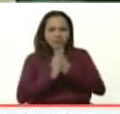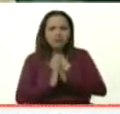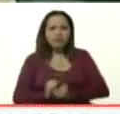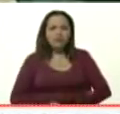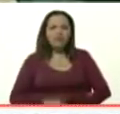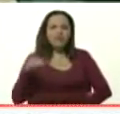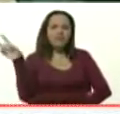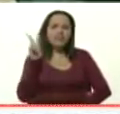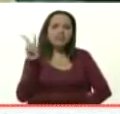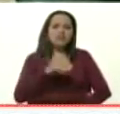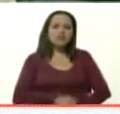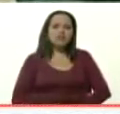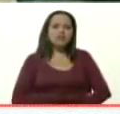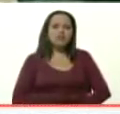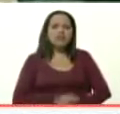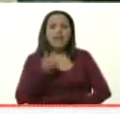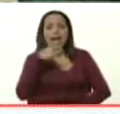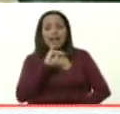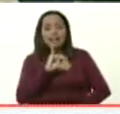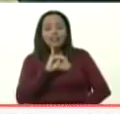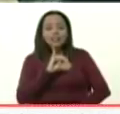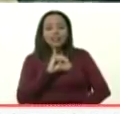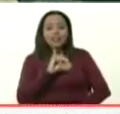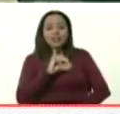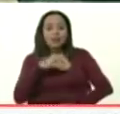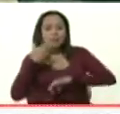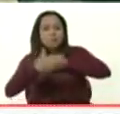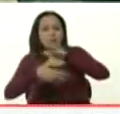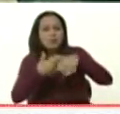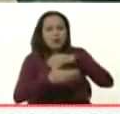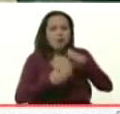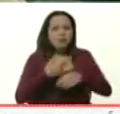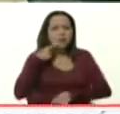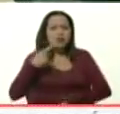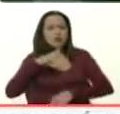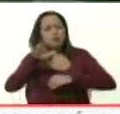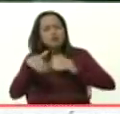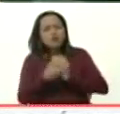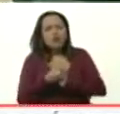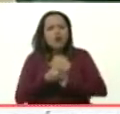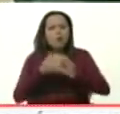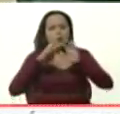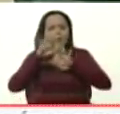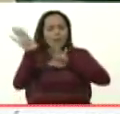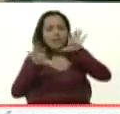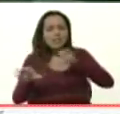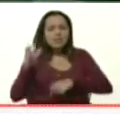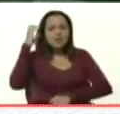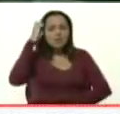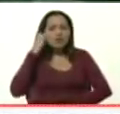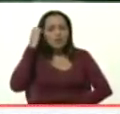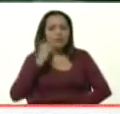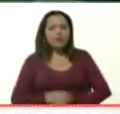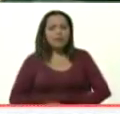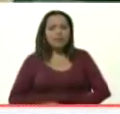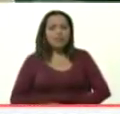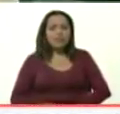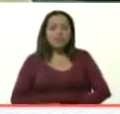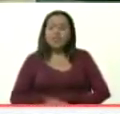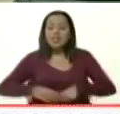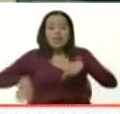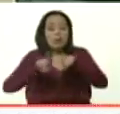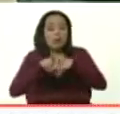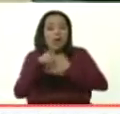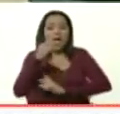Venezuela tiene conflictos políticos con todos los países de Europa. Y todos los países de Europa tienen embajador en